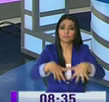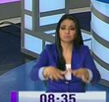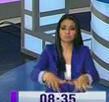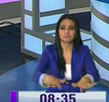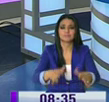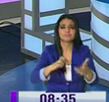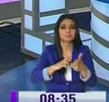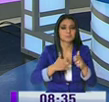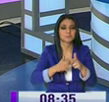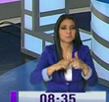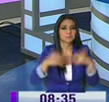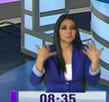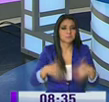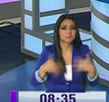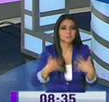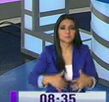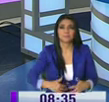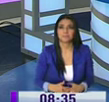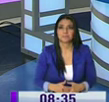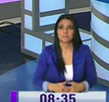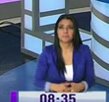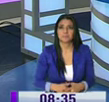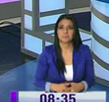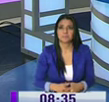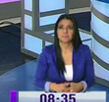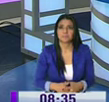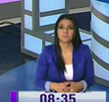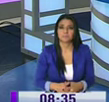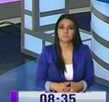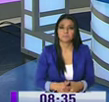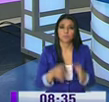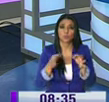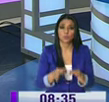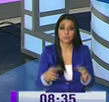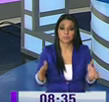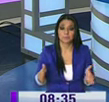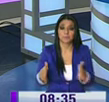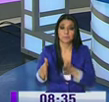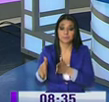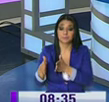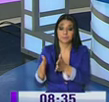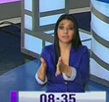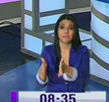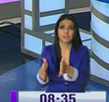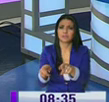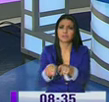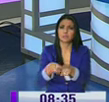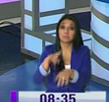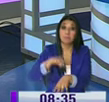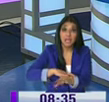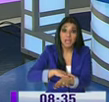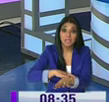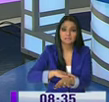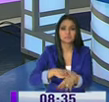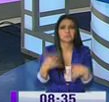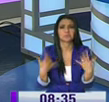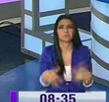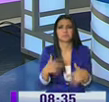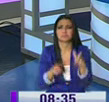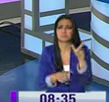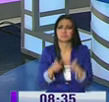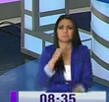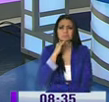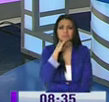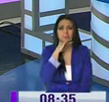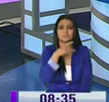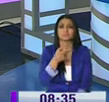el problema seguro hay muchos problemas hay uno de los pasajes una de las vías que lo están utilizando como baño público la gente la